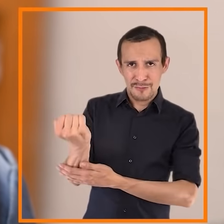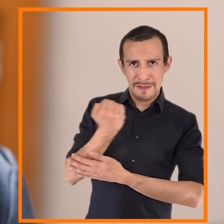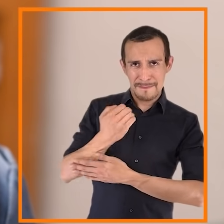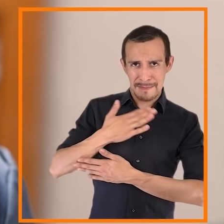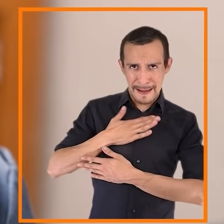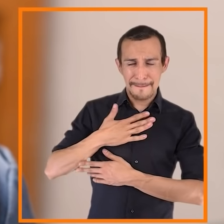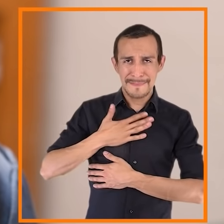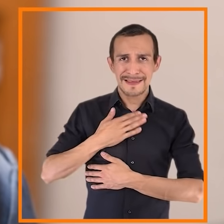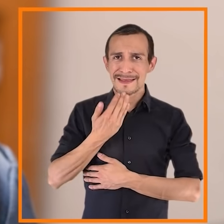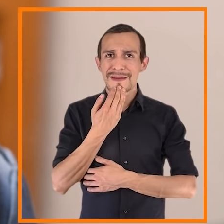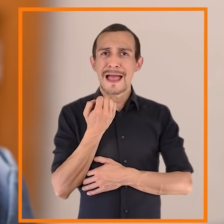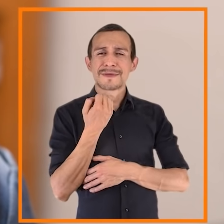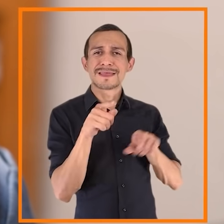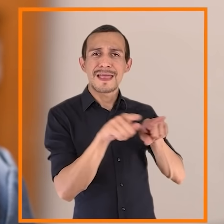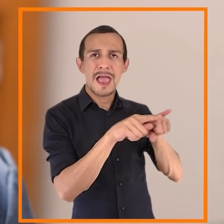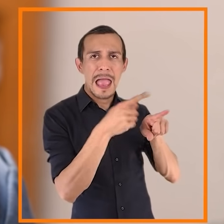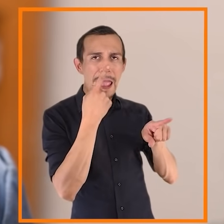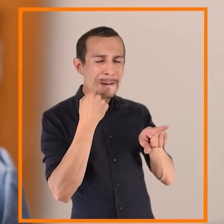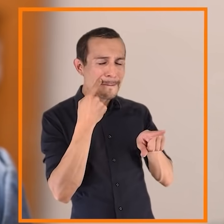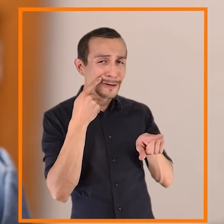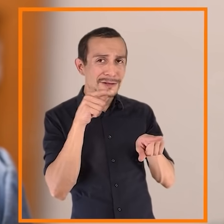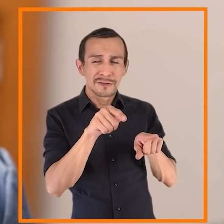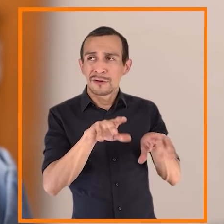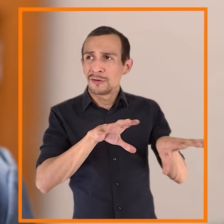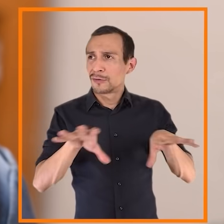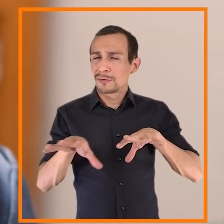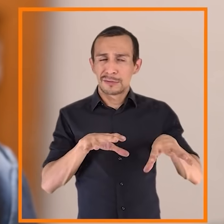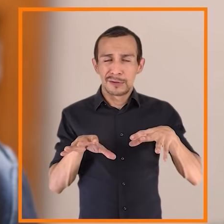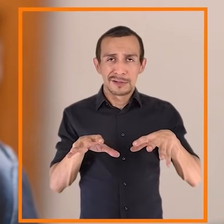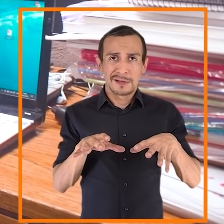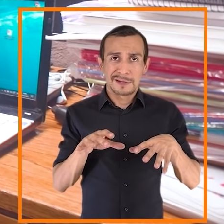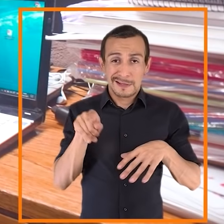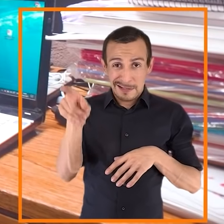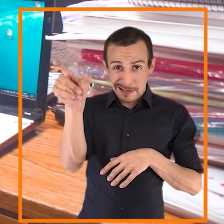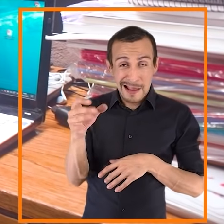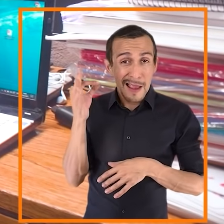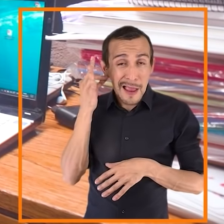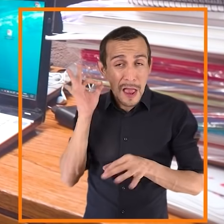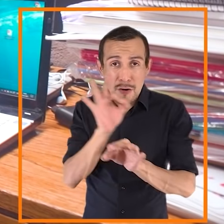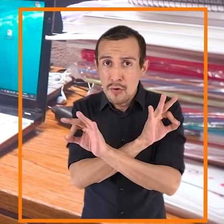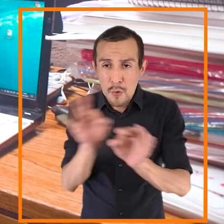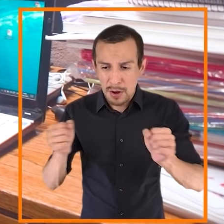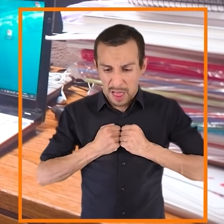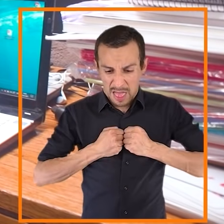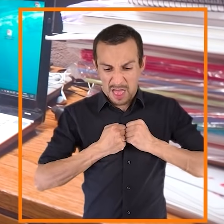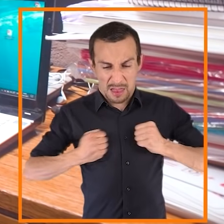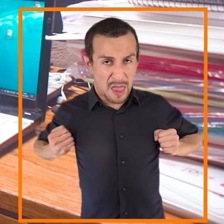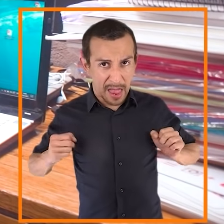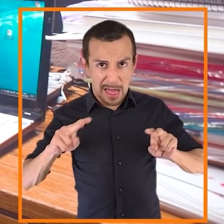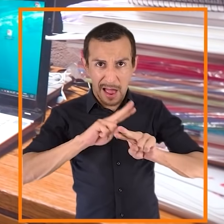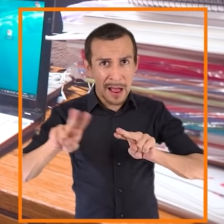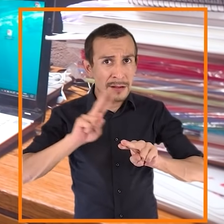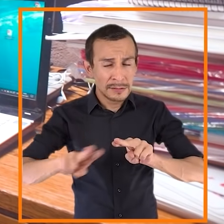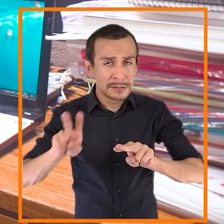mí y a mi hermano. Y son cosas que si ella no se hubiera atrevido a